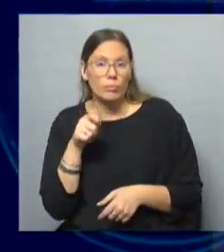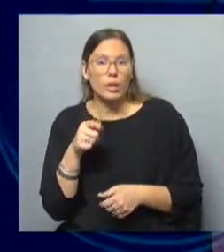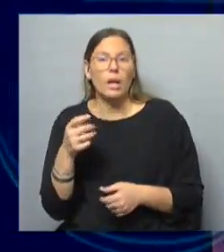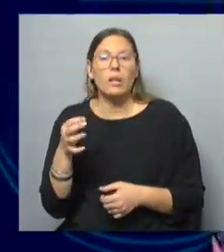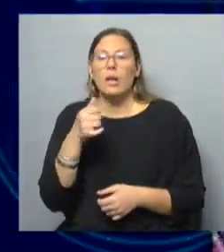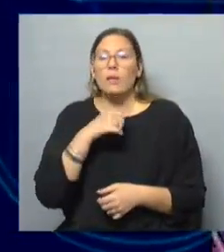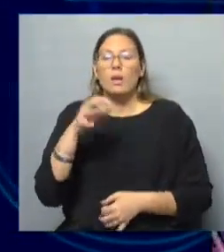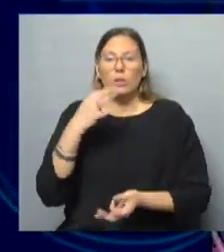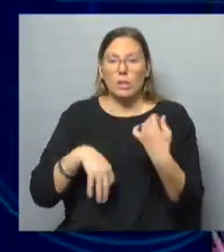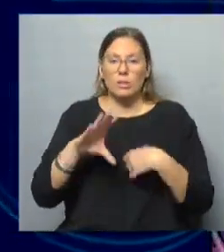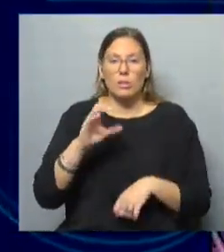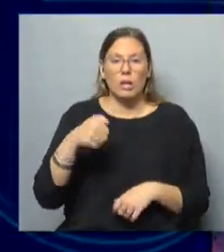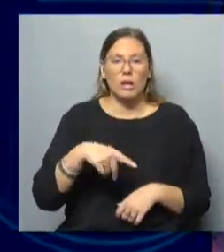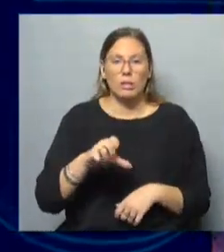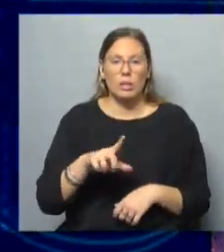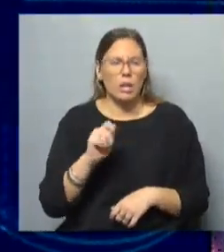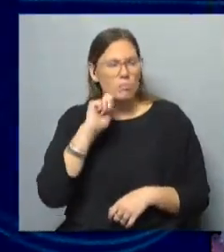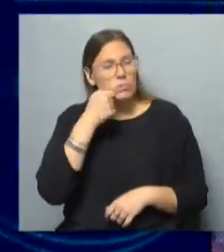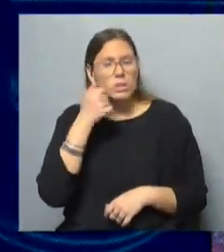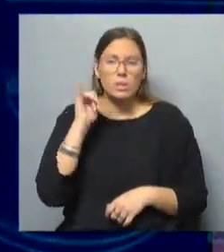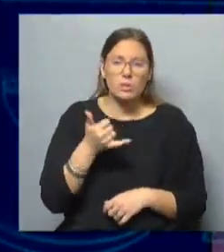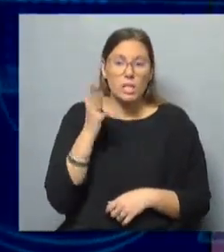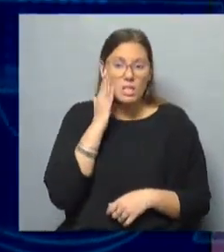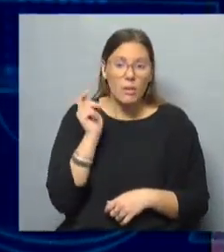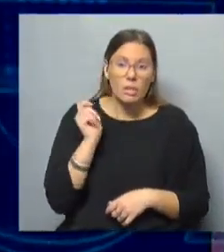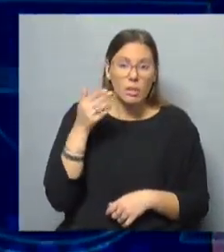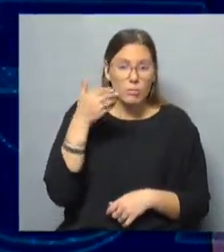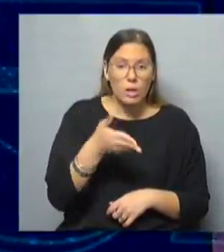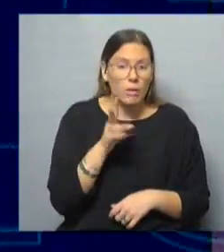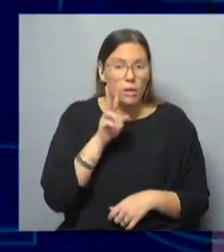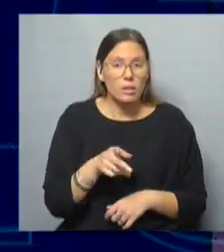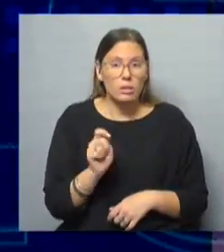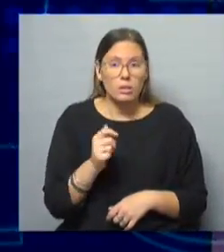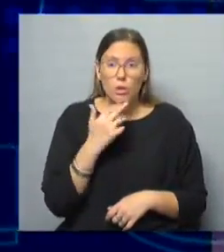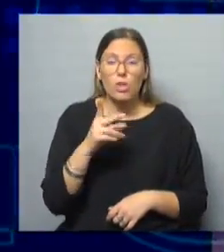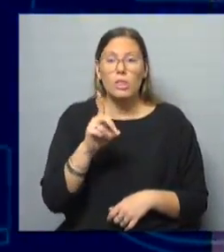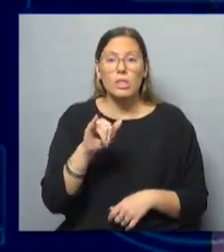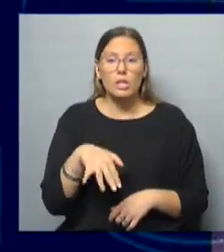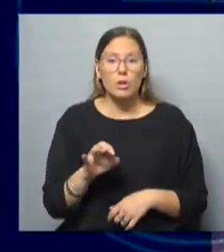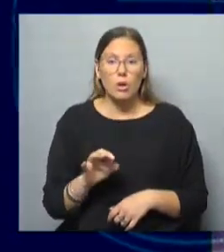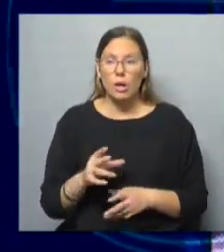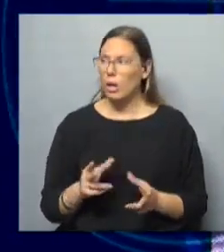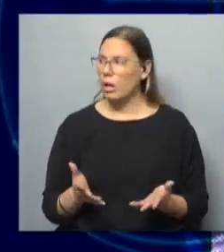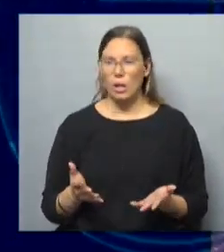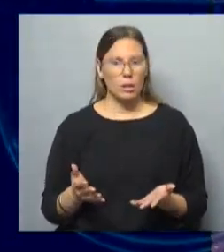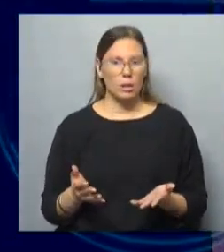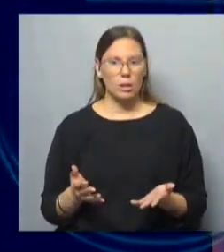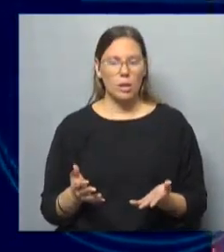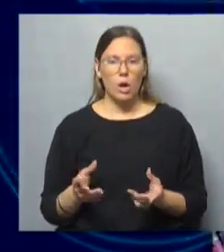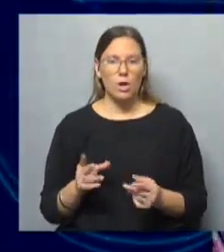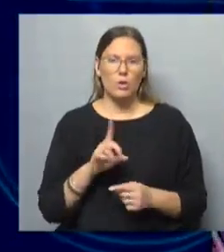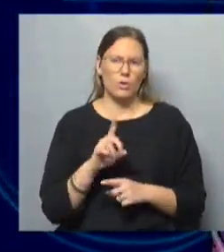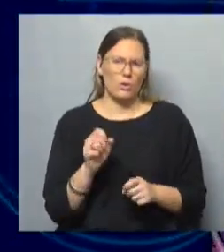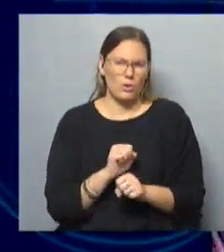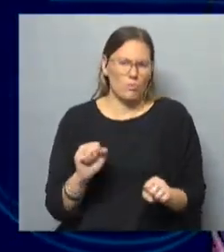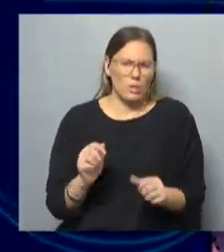la Candela. Dice, che, es muy lindo, no sé qué. Dice, ¿saben quién está ahí? Está Dino. No, Dino no